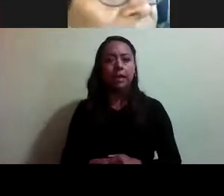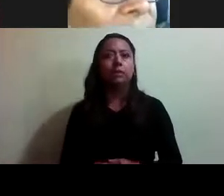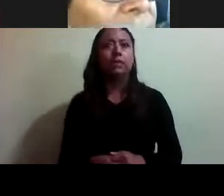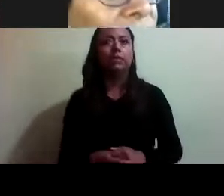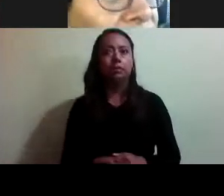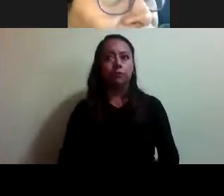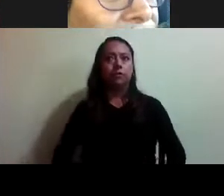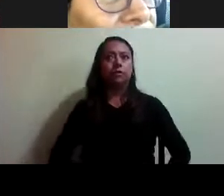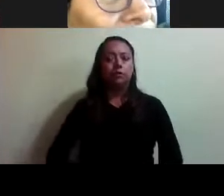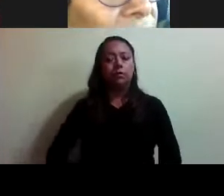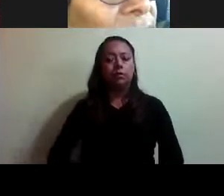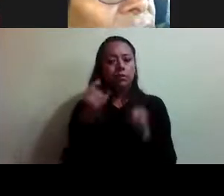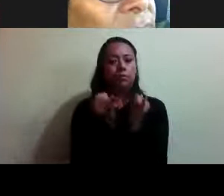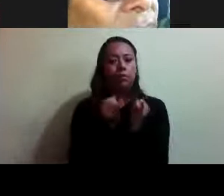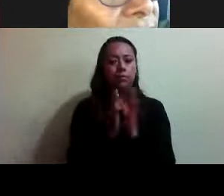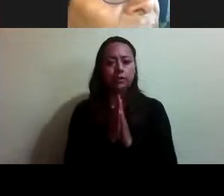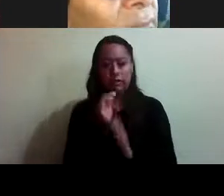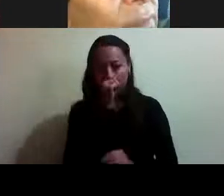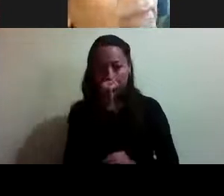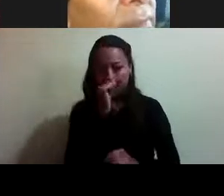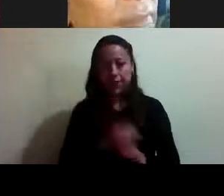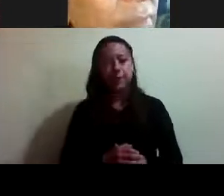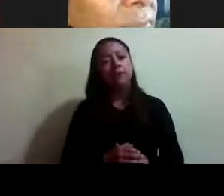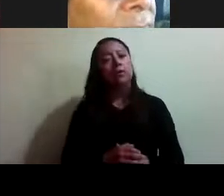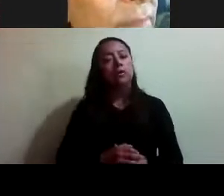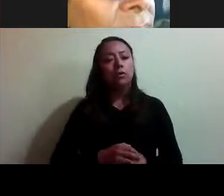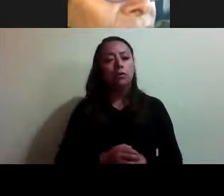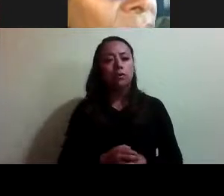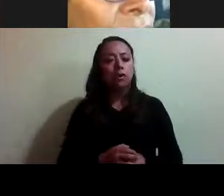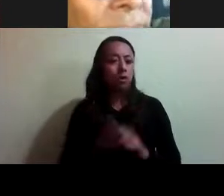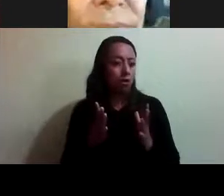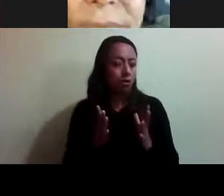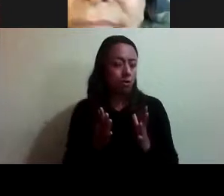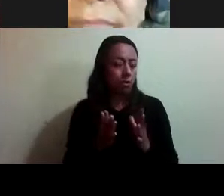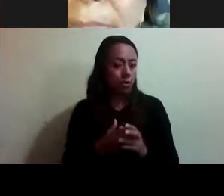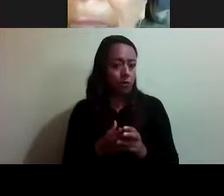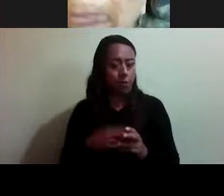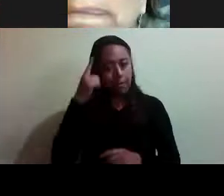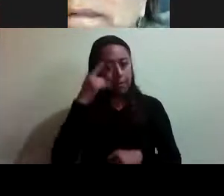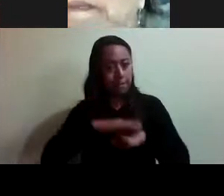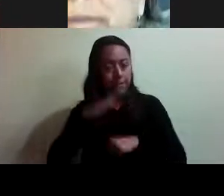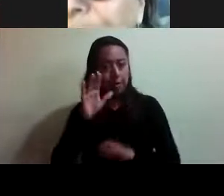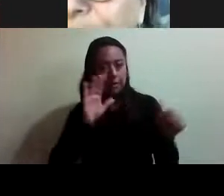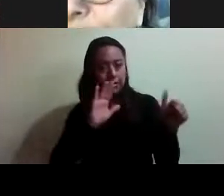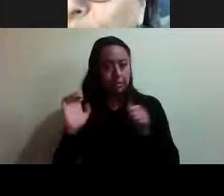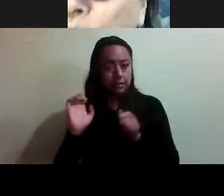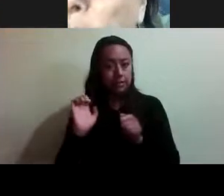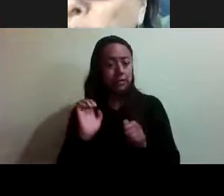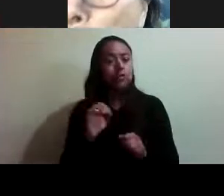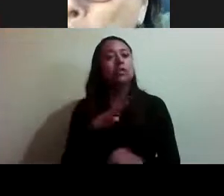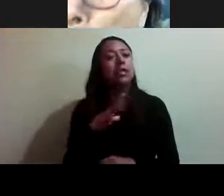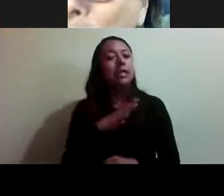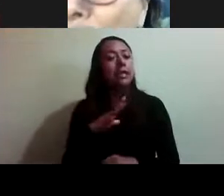ahorro de más de 850 millones de pesos, más de 600 que correspondían a la operación